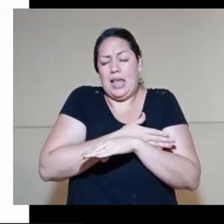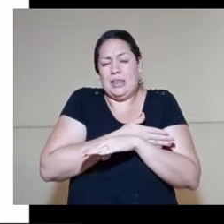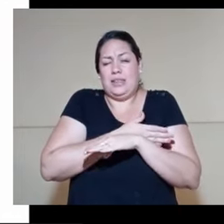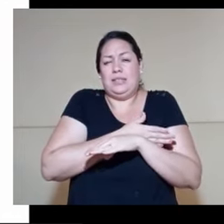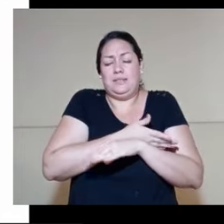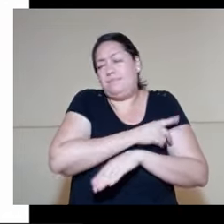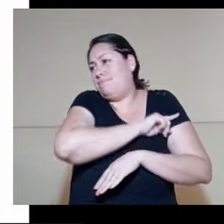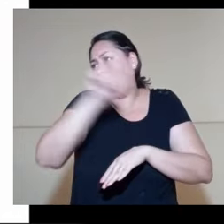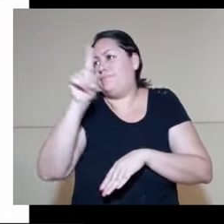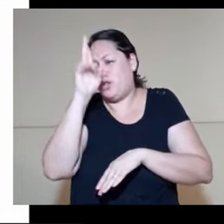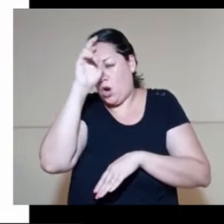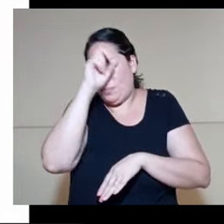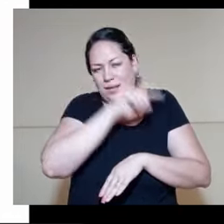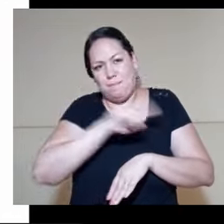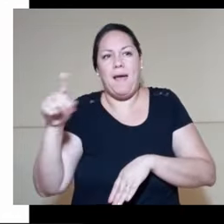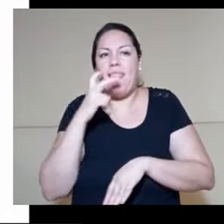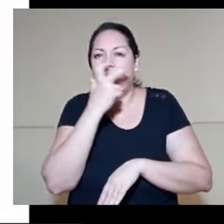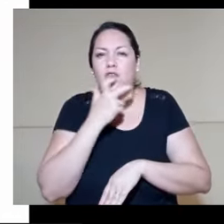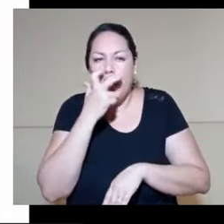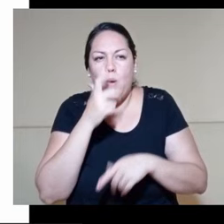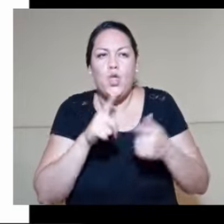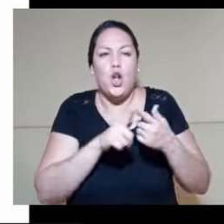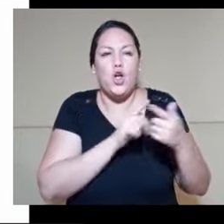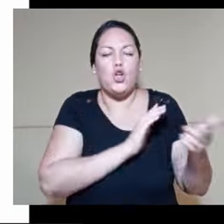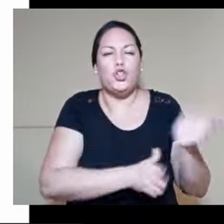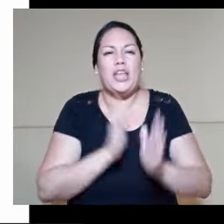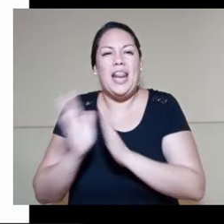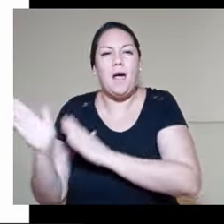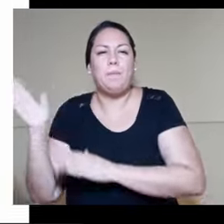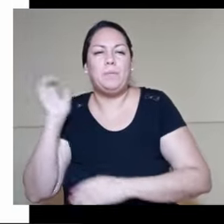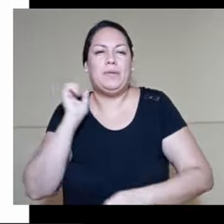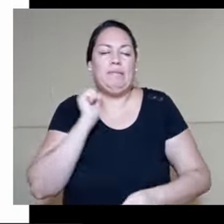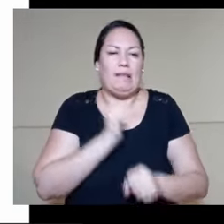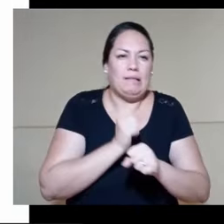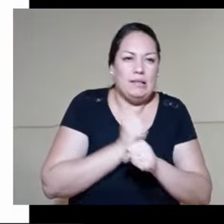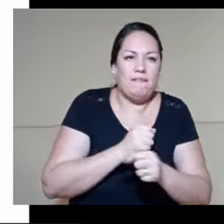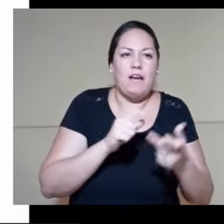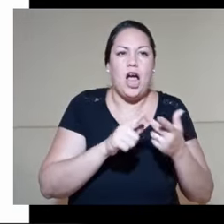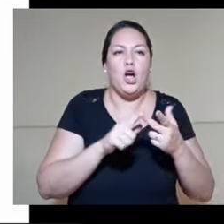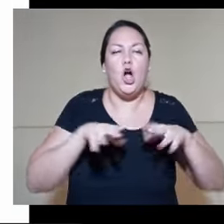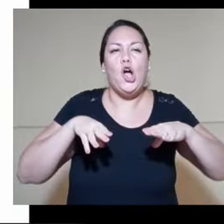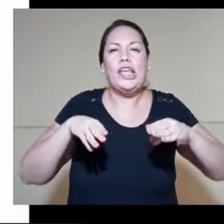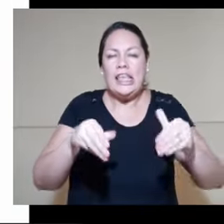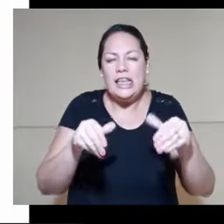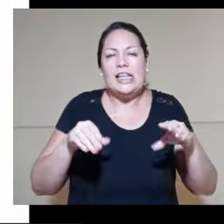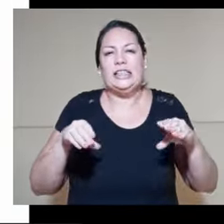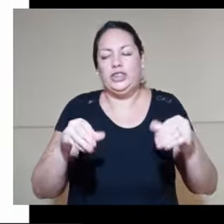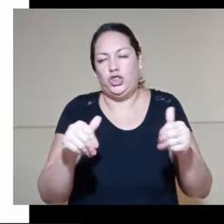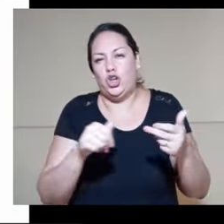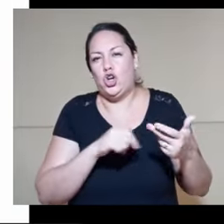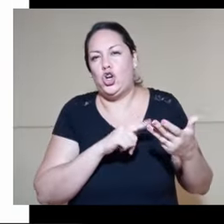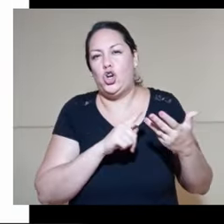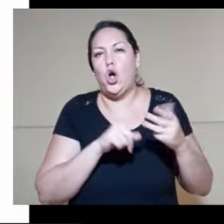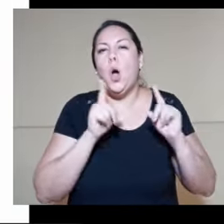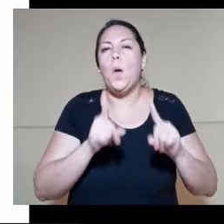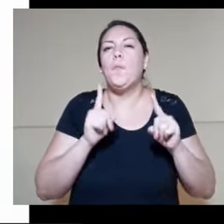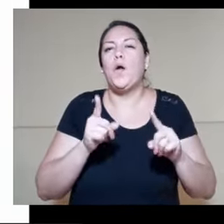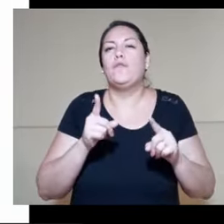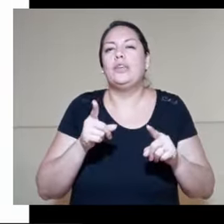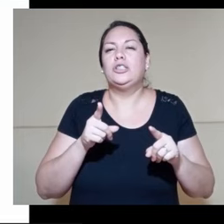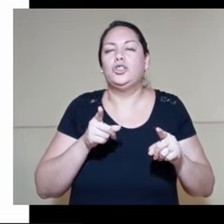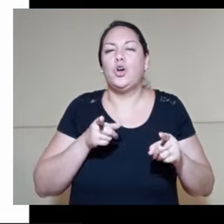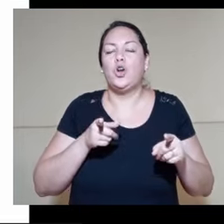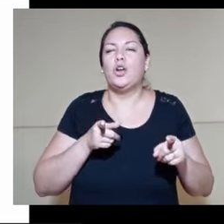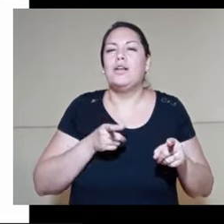niño empieza atención temprana apenas sale del hospital, con la fonoaudióloga, con la terapista ocupacional, con la kinesióloga,